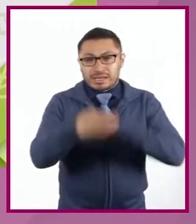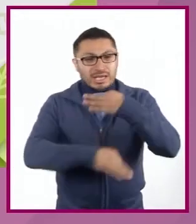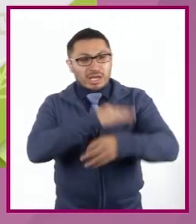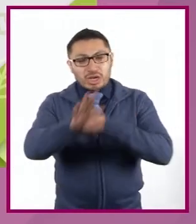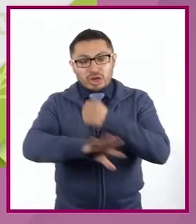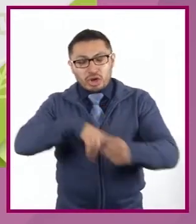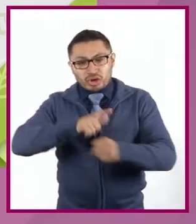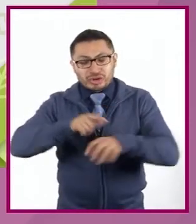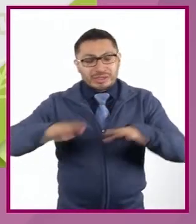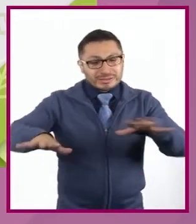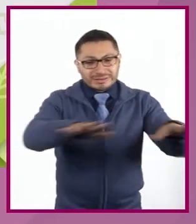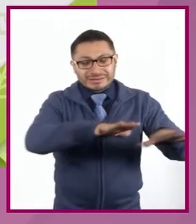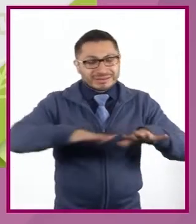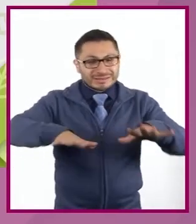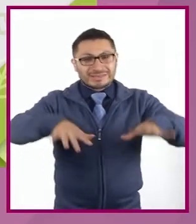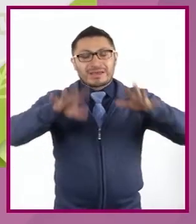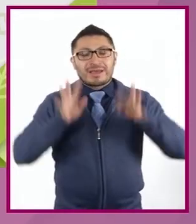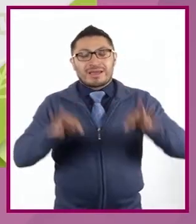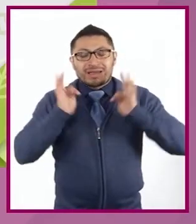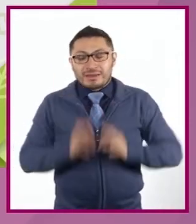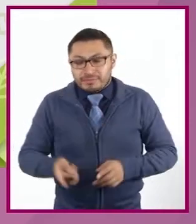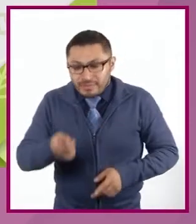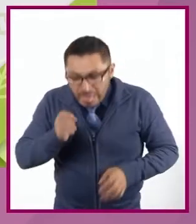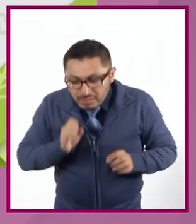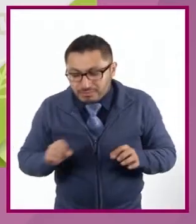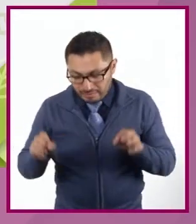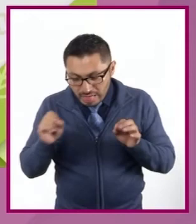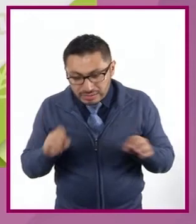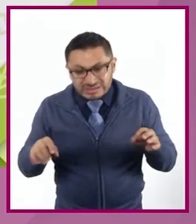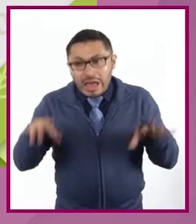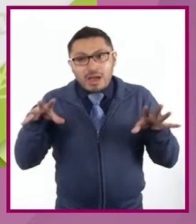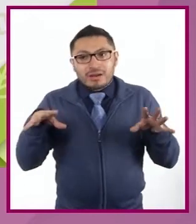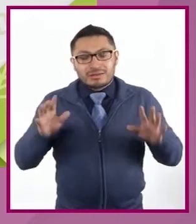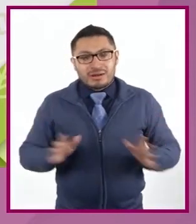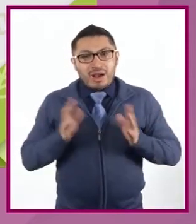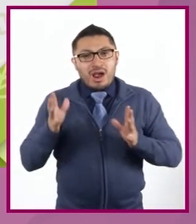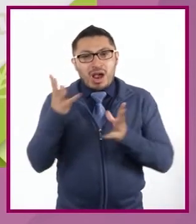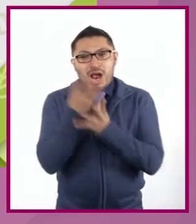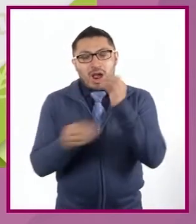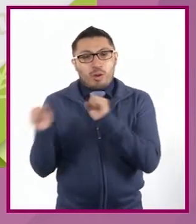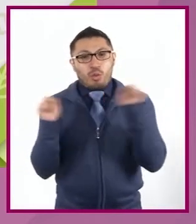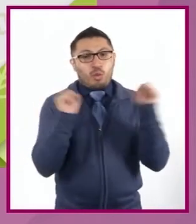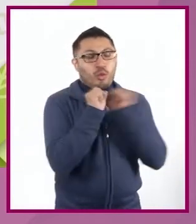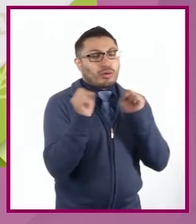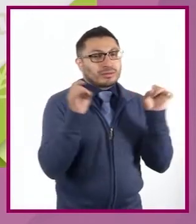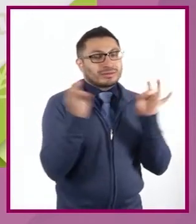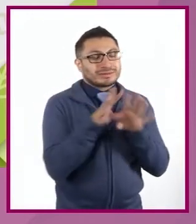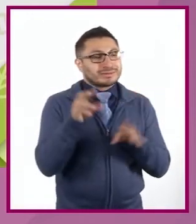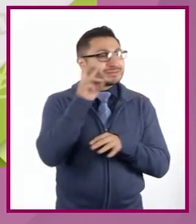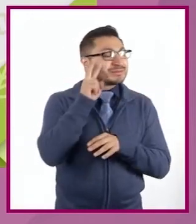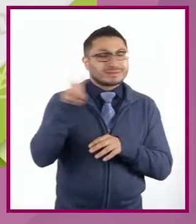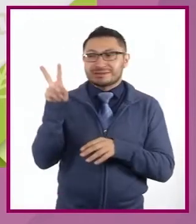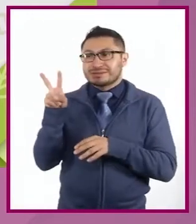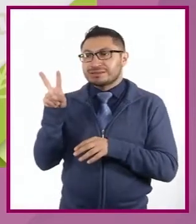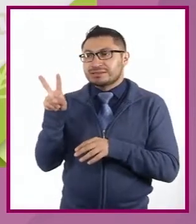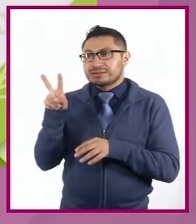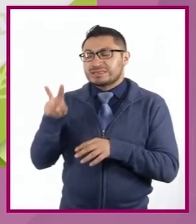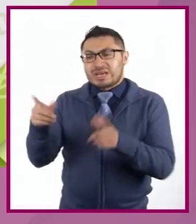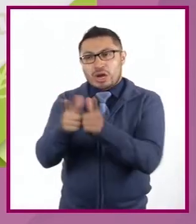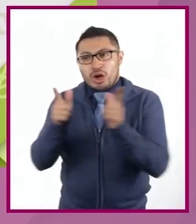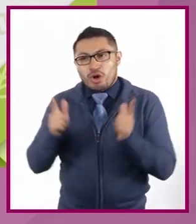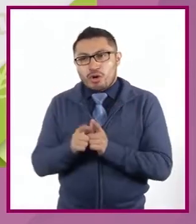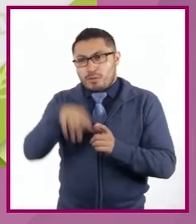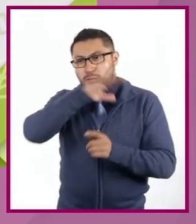encontraban tranquilamente tomando agua corrieron despavoridos. De pronto, Seth volteó y observó que un grupo de elefantes